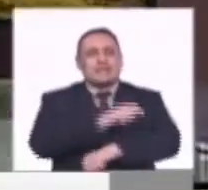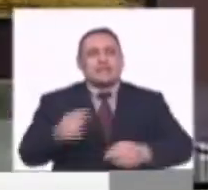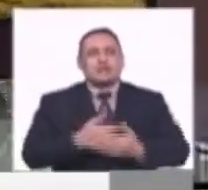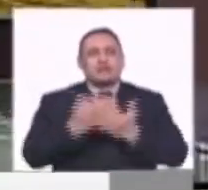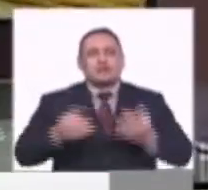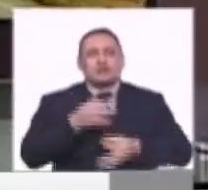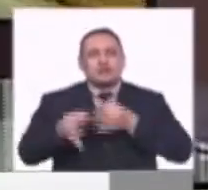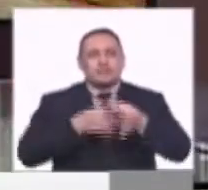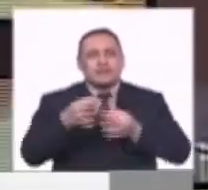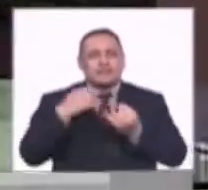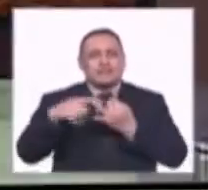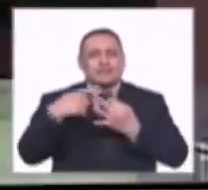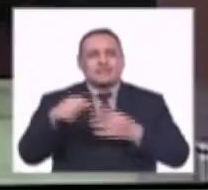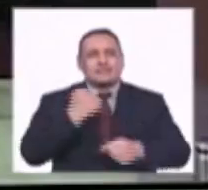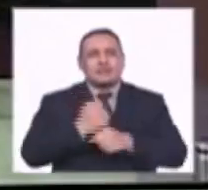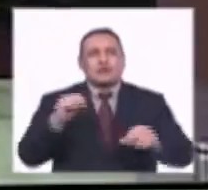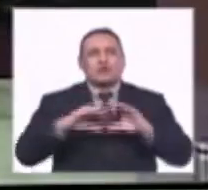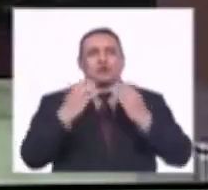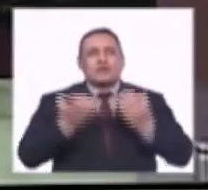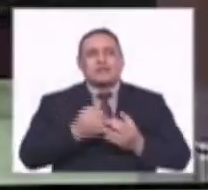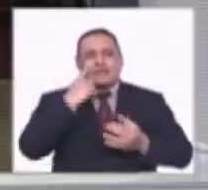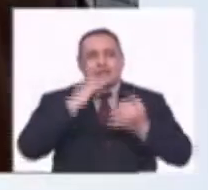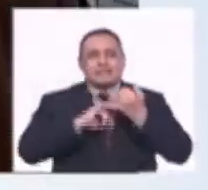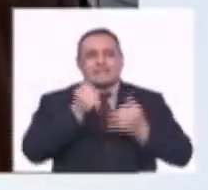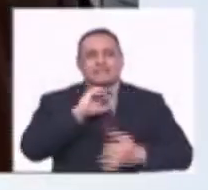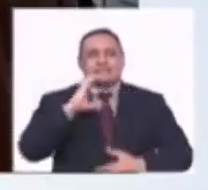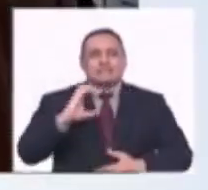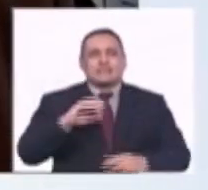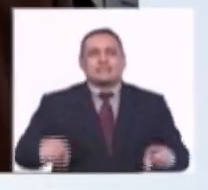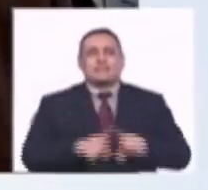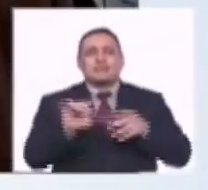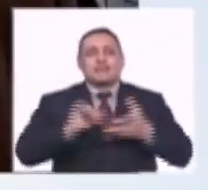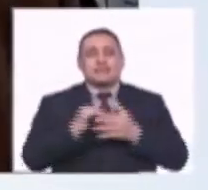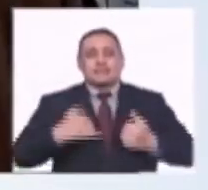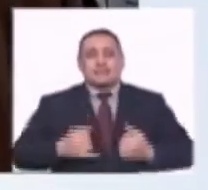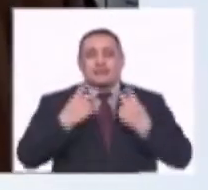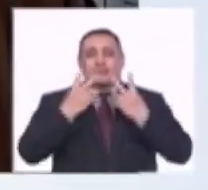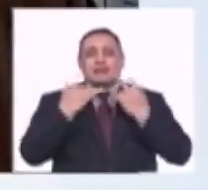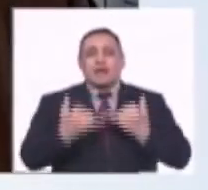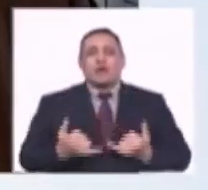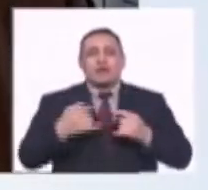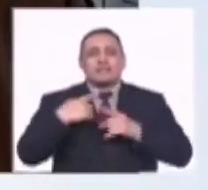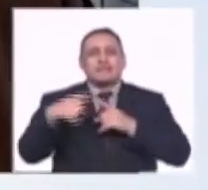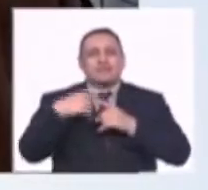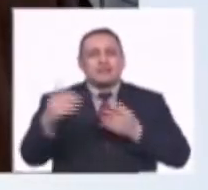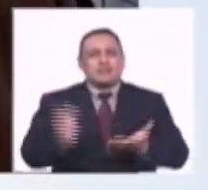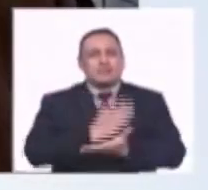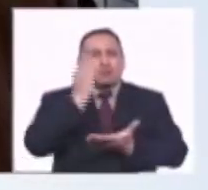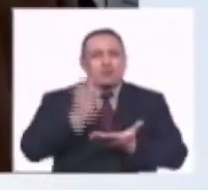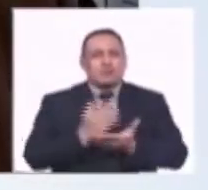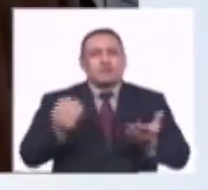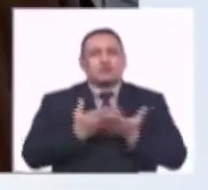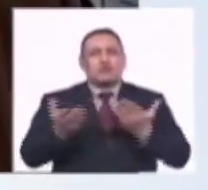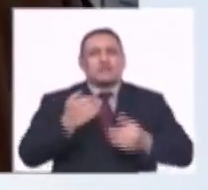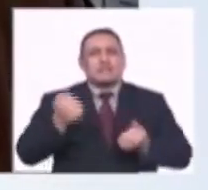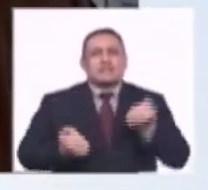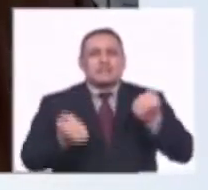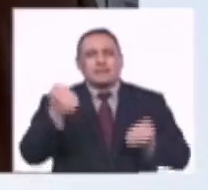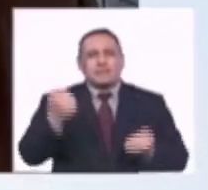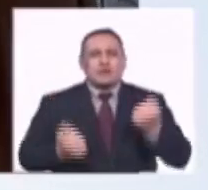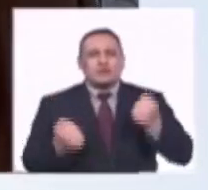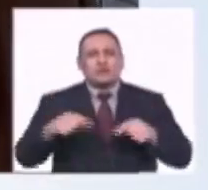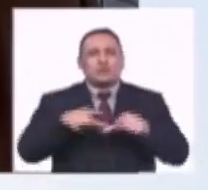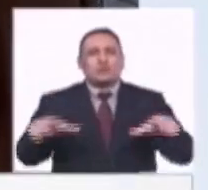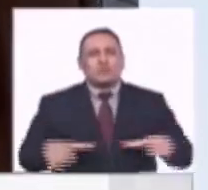nos informa de sus actividades el congresista Isaac Mita Alanoca, quien está abordando la problemática del transporte en